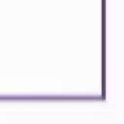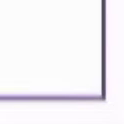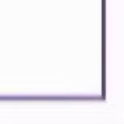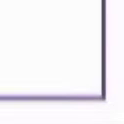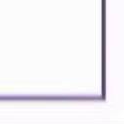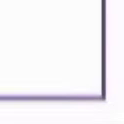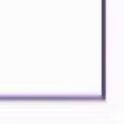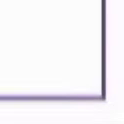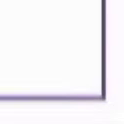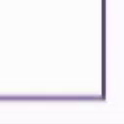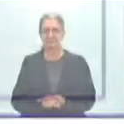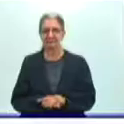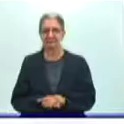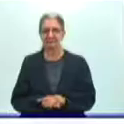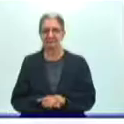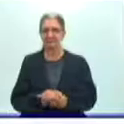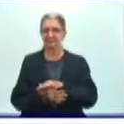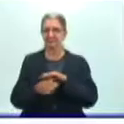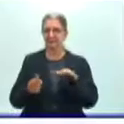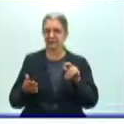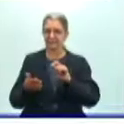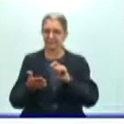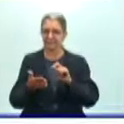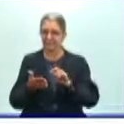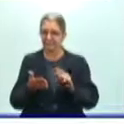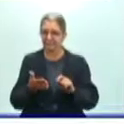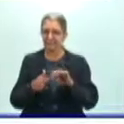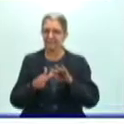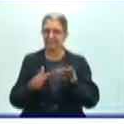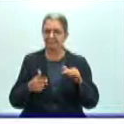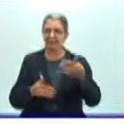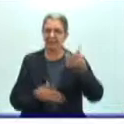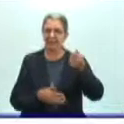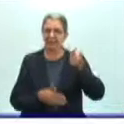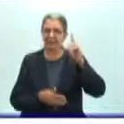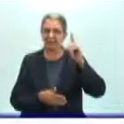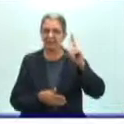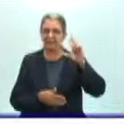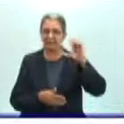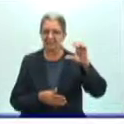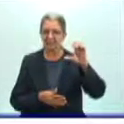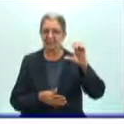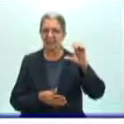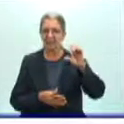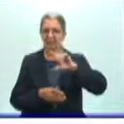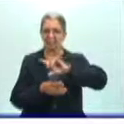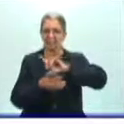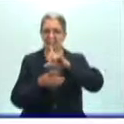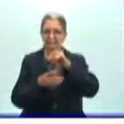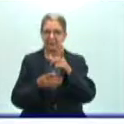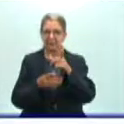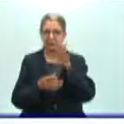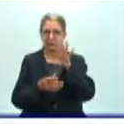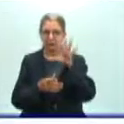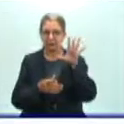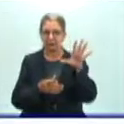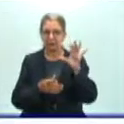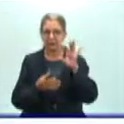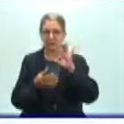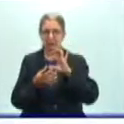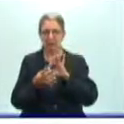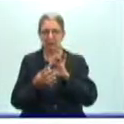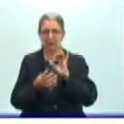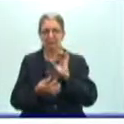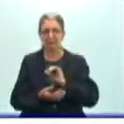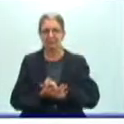Ya marcamos en la figura que la amplitud del ángulo ADC es 55 grados.